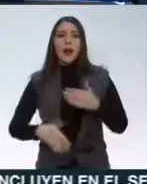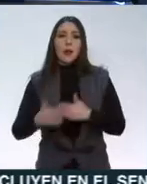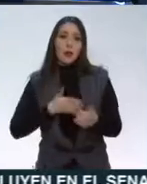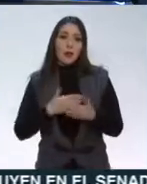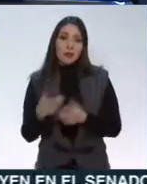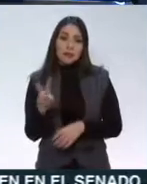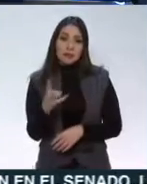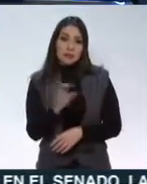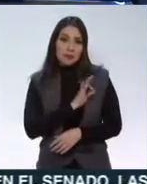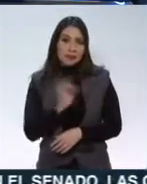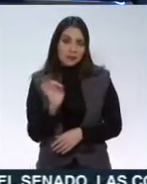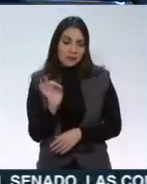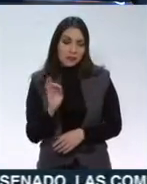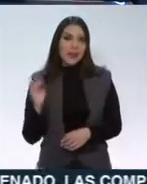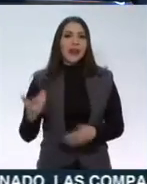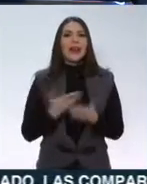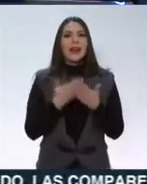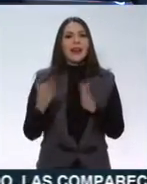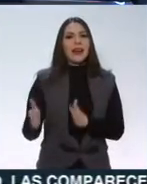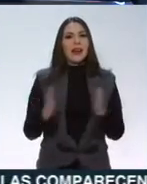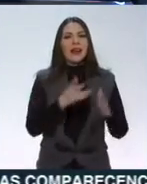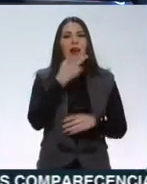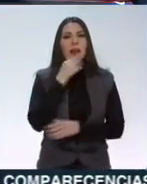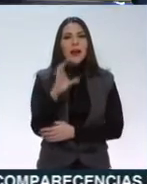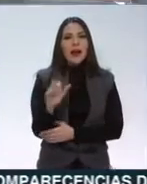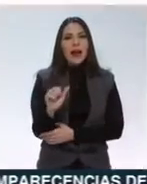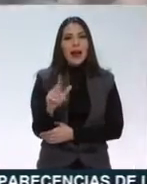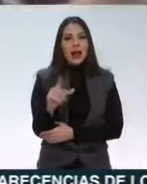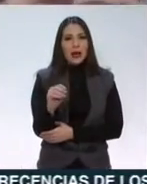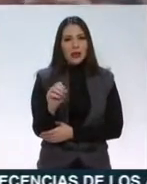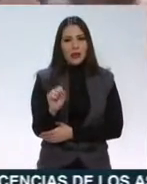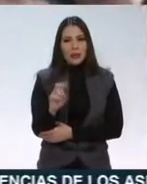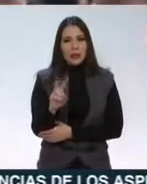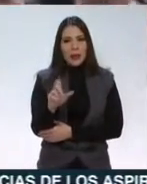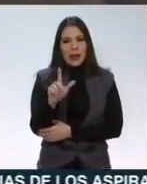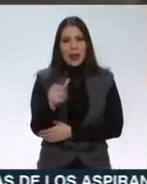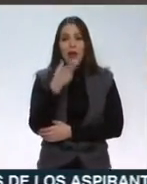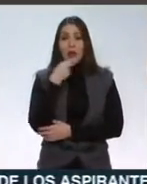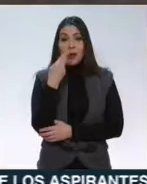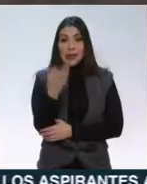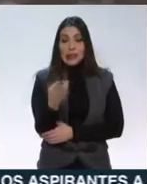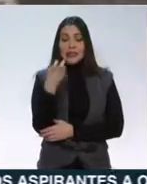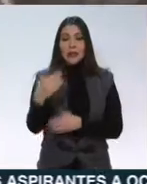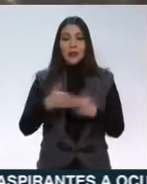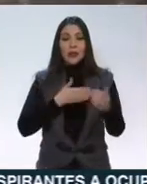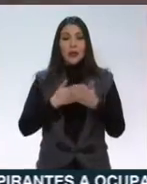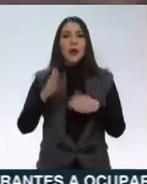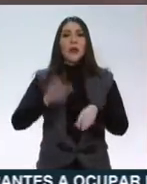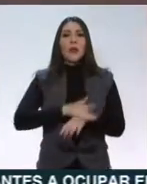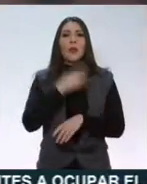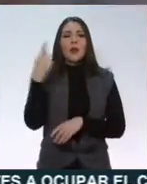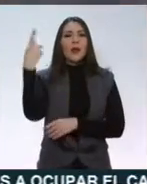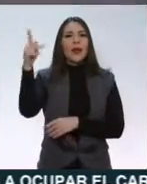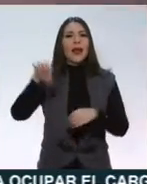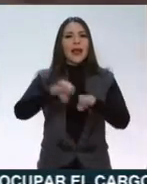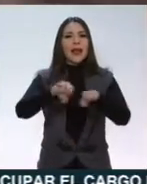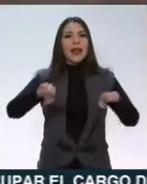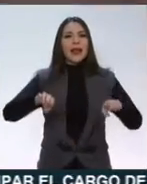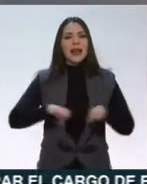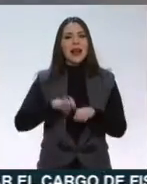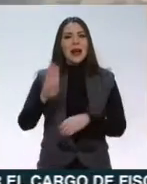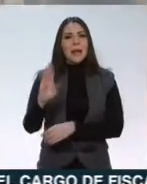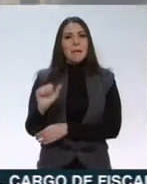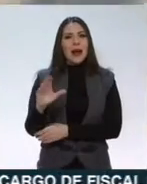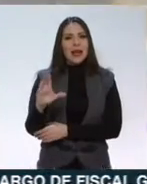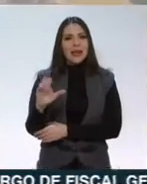Vela, que ese sí se ha puesto hoy de muchísima moda. ¿Qué es lo que suena? Que la directiva del Barcelona, debido a la